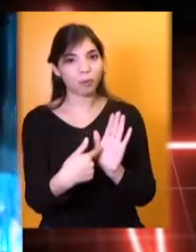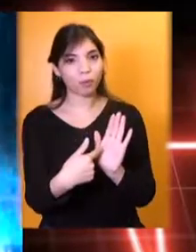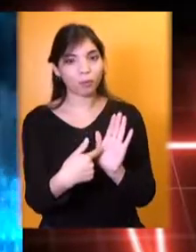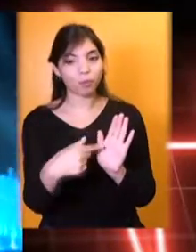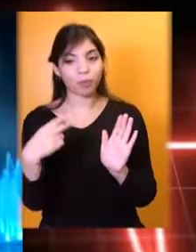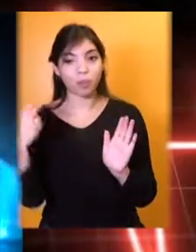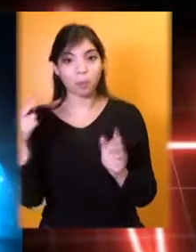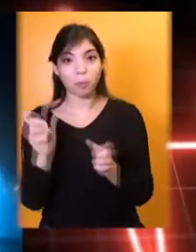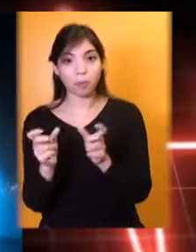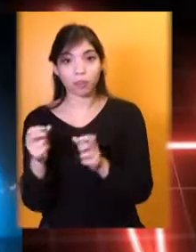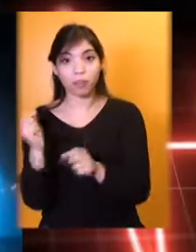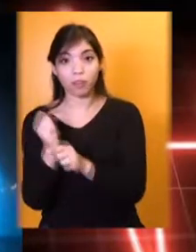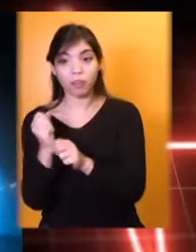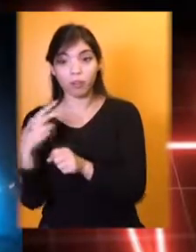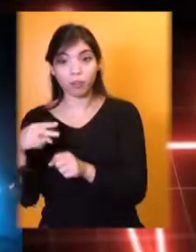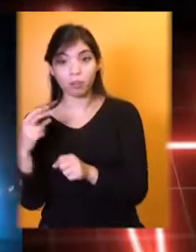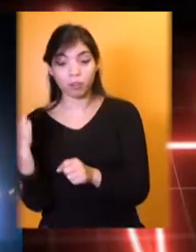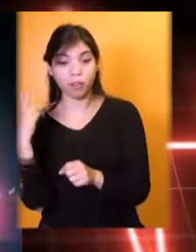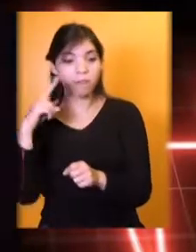ante la prensa.